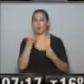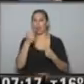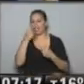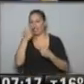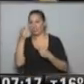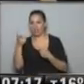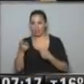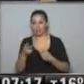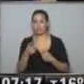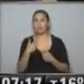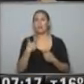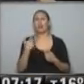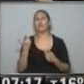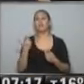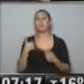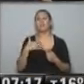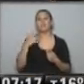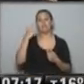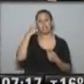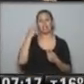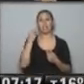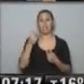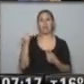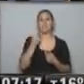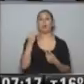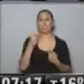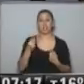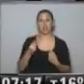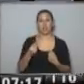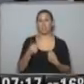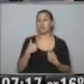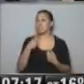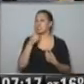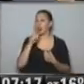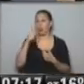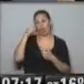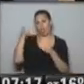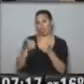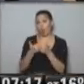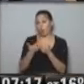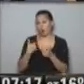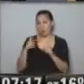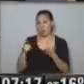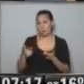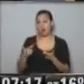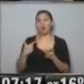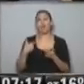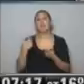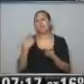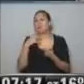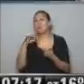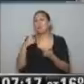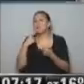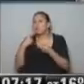bueno, entiendo yo que lo fundamental es, si no están de acuerdo, seguramente vamos a escuchar y esto va a enriquecer la